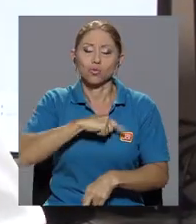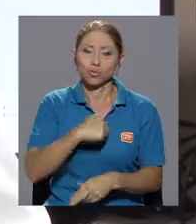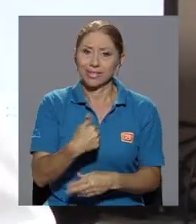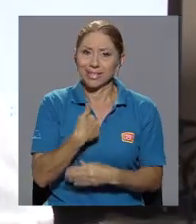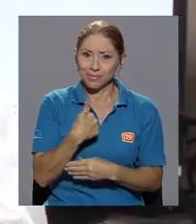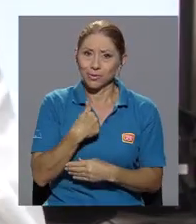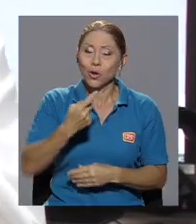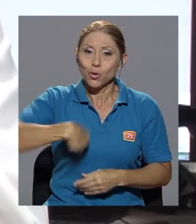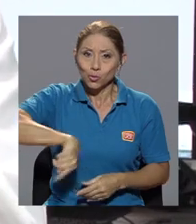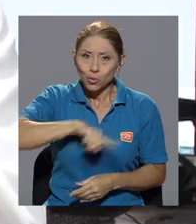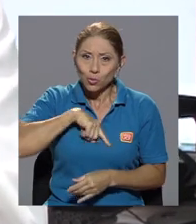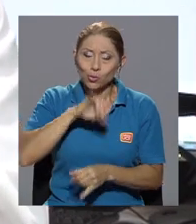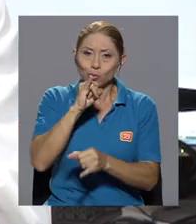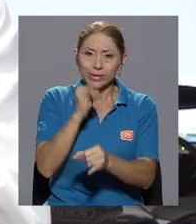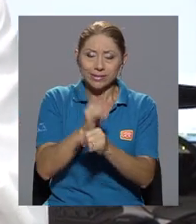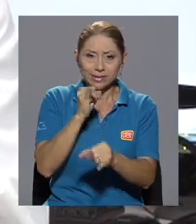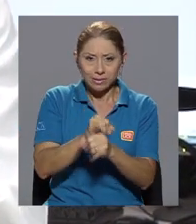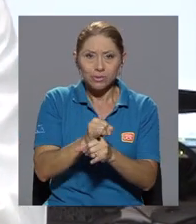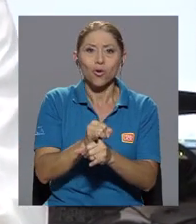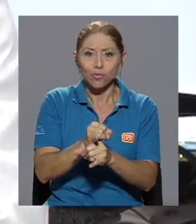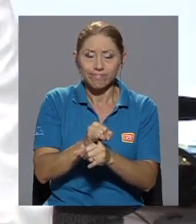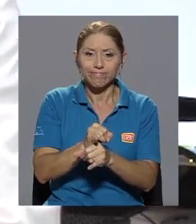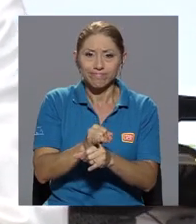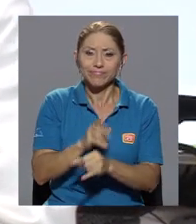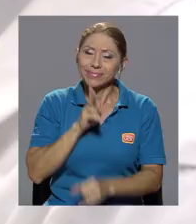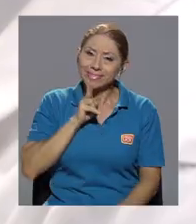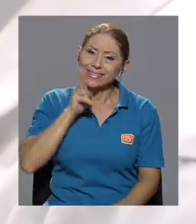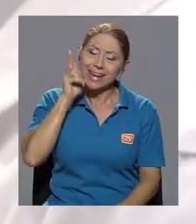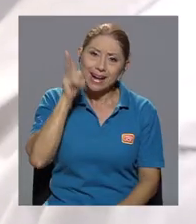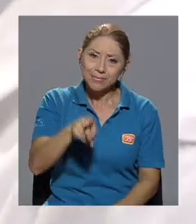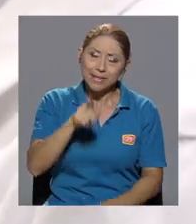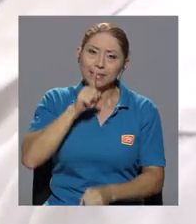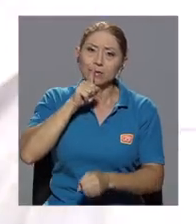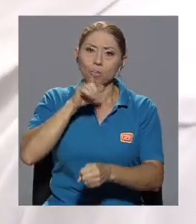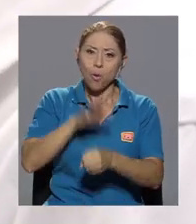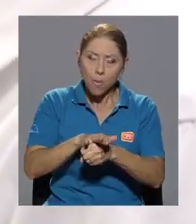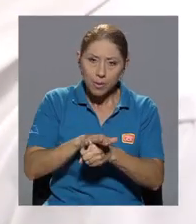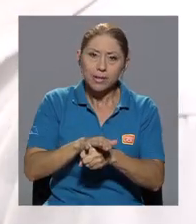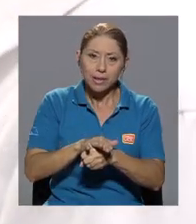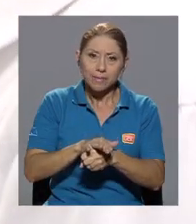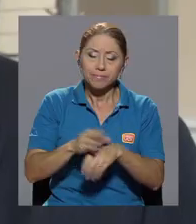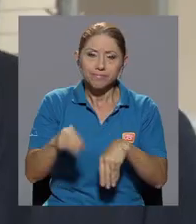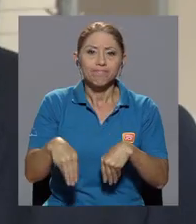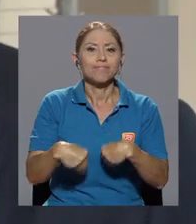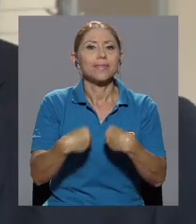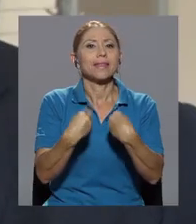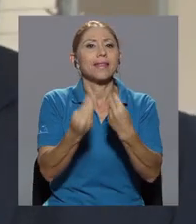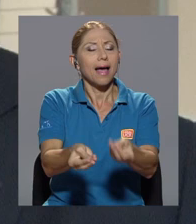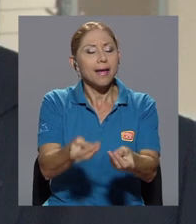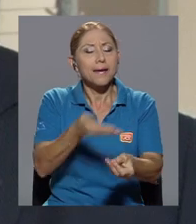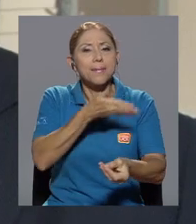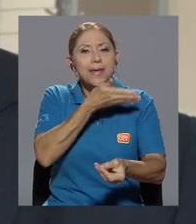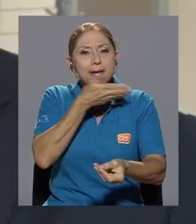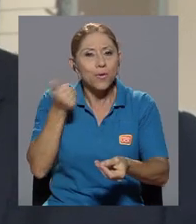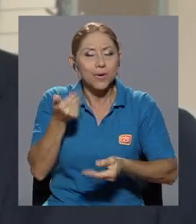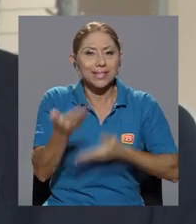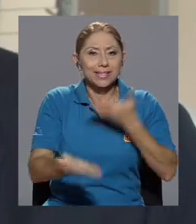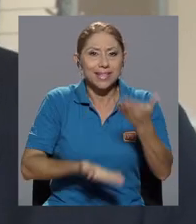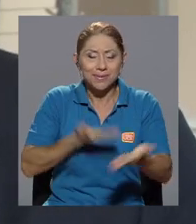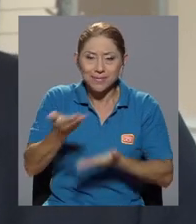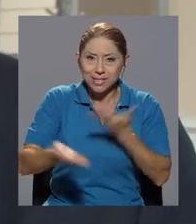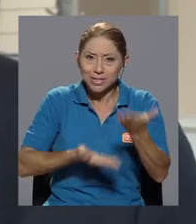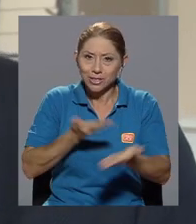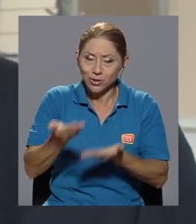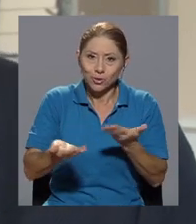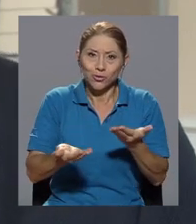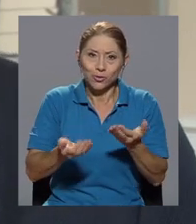obtener. Somos una institución realmente comprometida con brindarle los mejores servicios